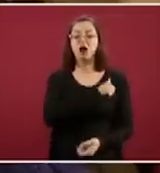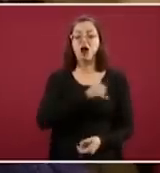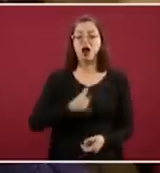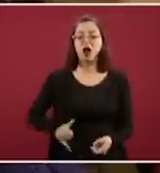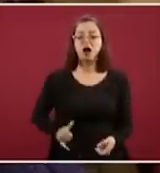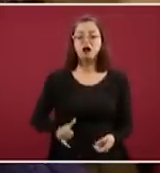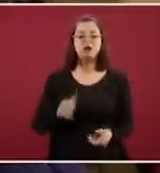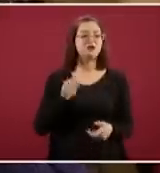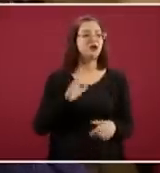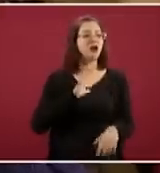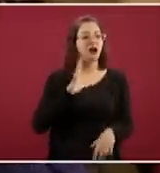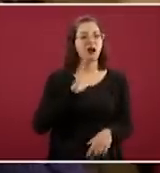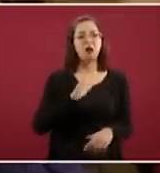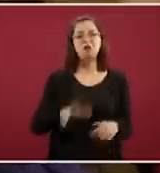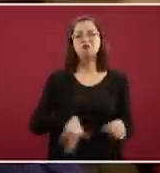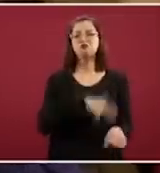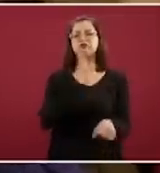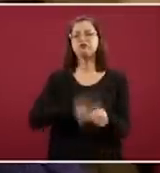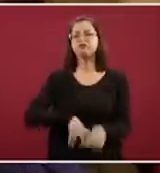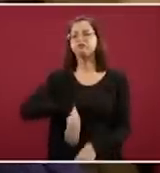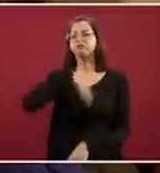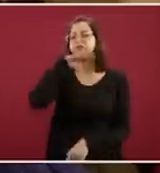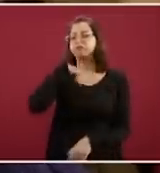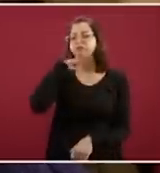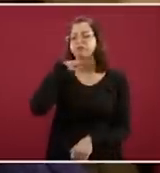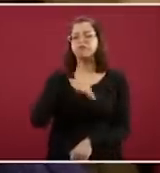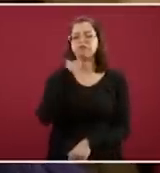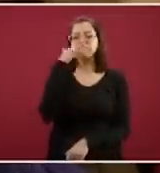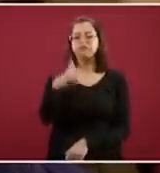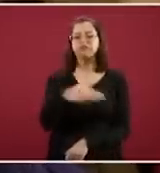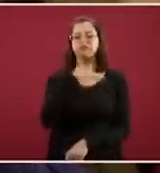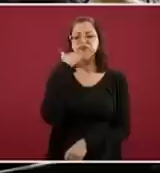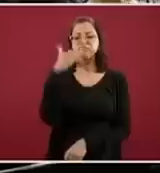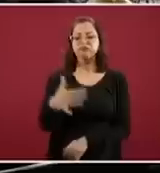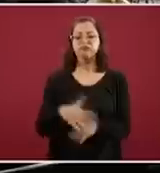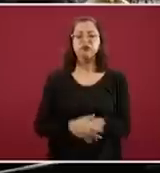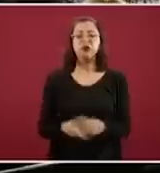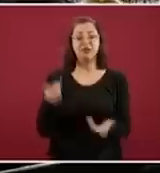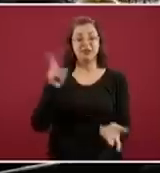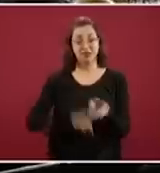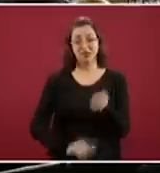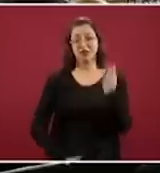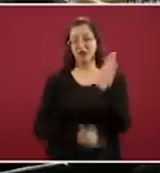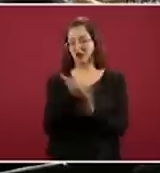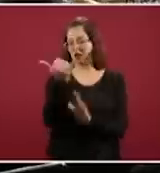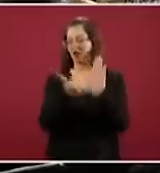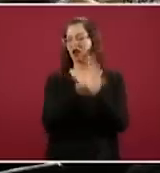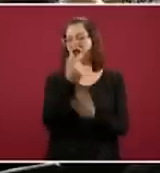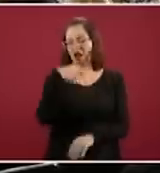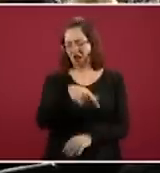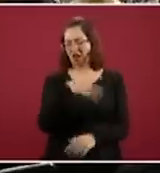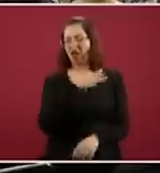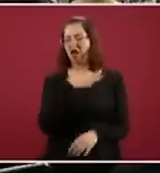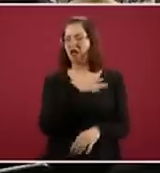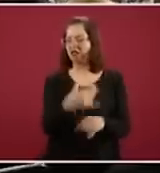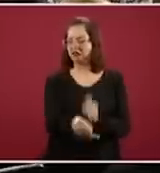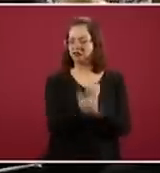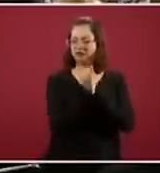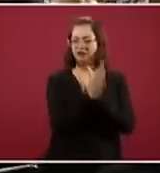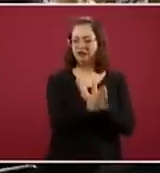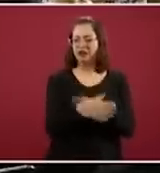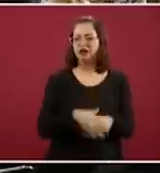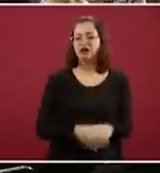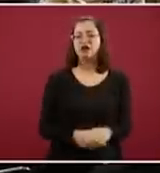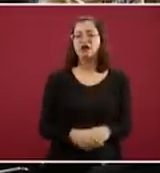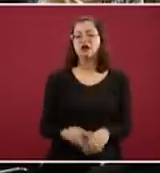algo normal. Se dan principalmente la construcción de la obra. En Ayutla hubo cambio